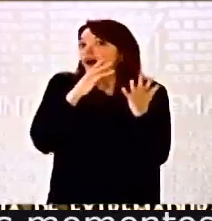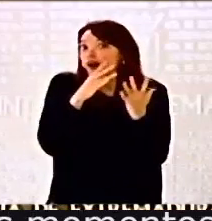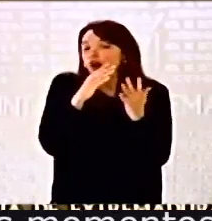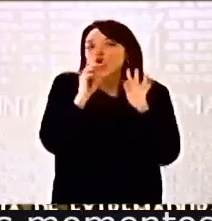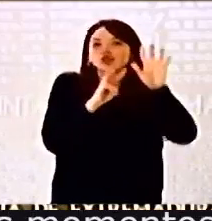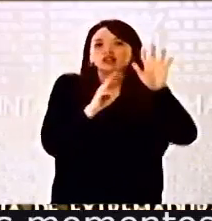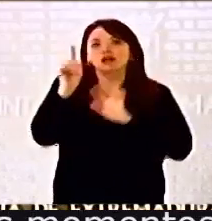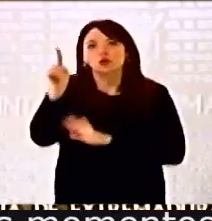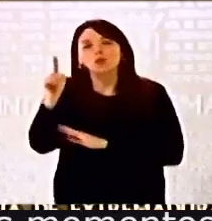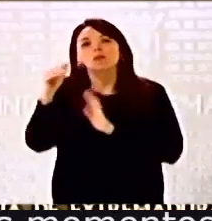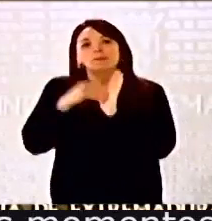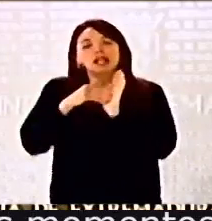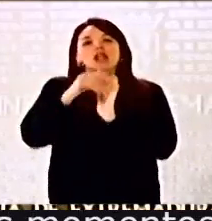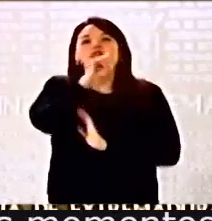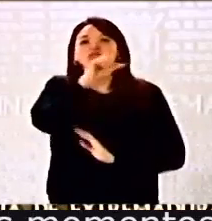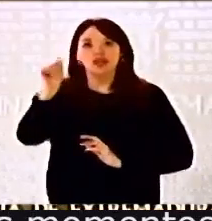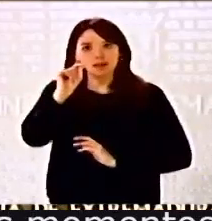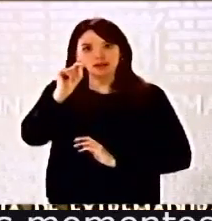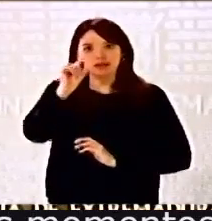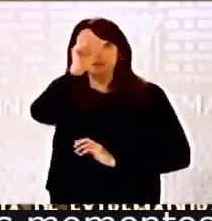81.100 autónomos en Extremadura.